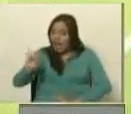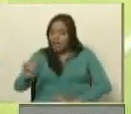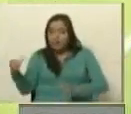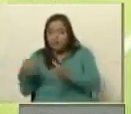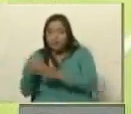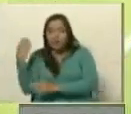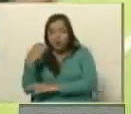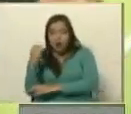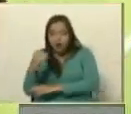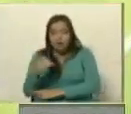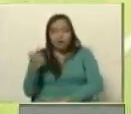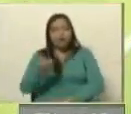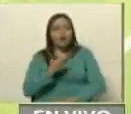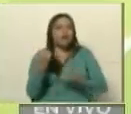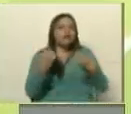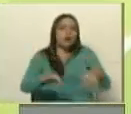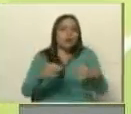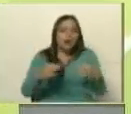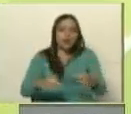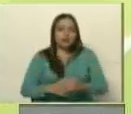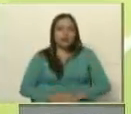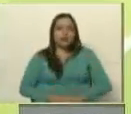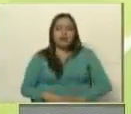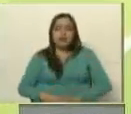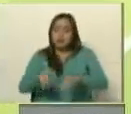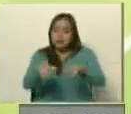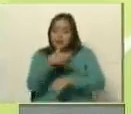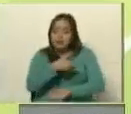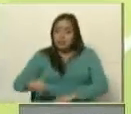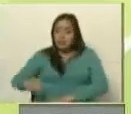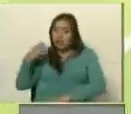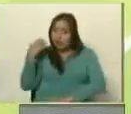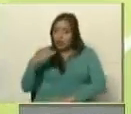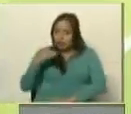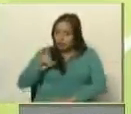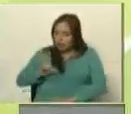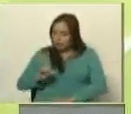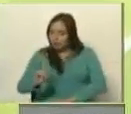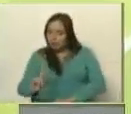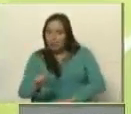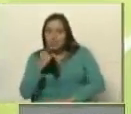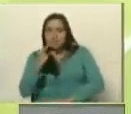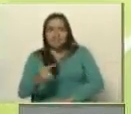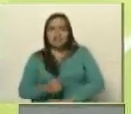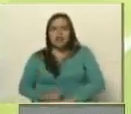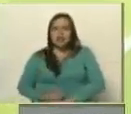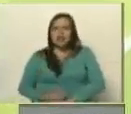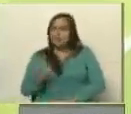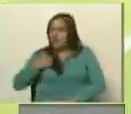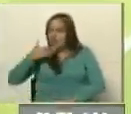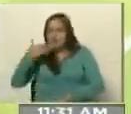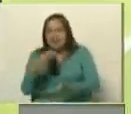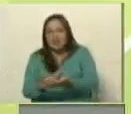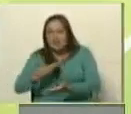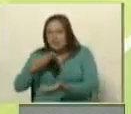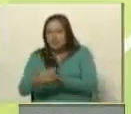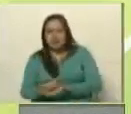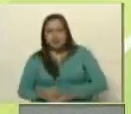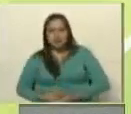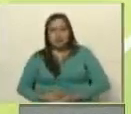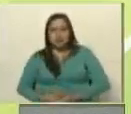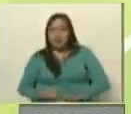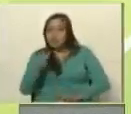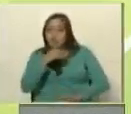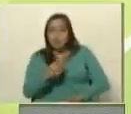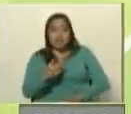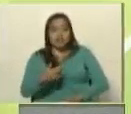esto se ha buscado normalizar, donde por ejemplo aparece el propio presidente de Colombia velando, exigiendo. No tema de respeto a